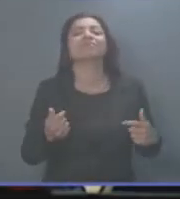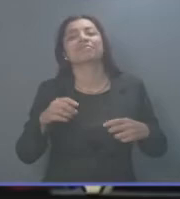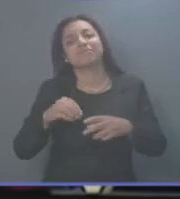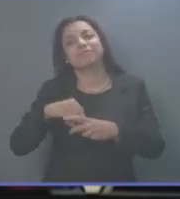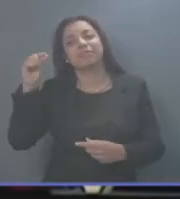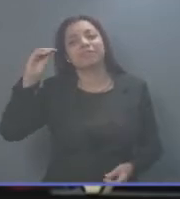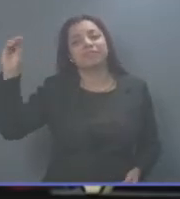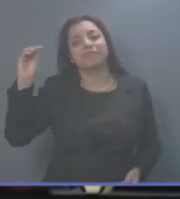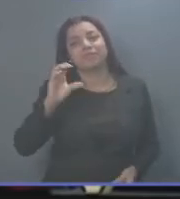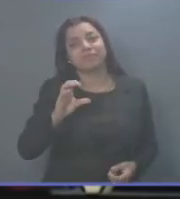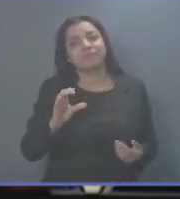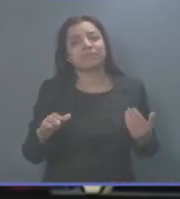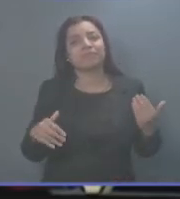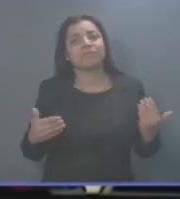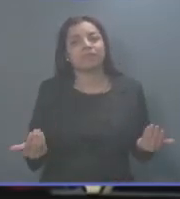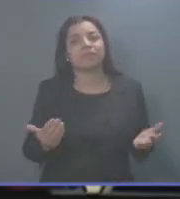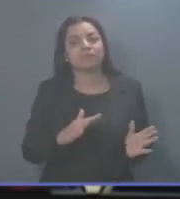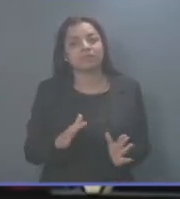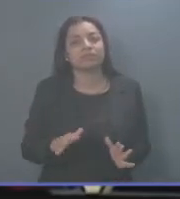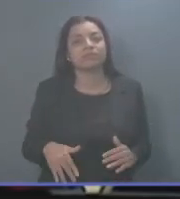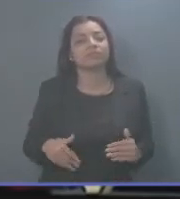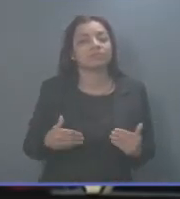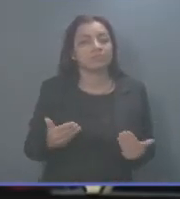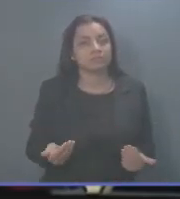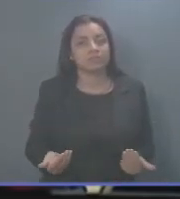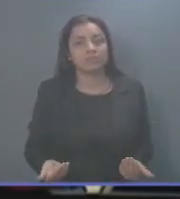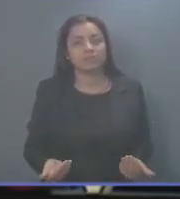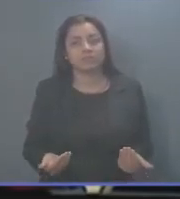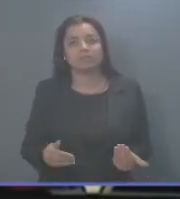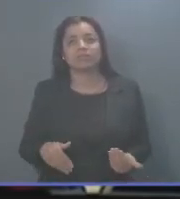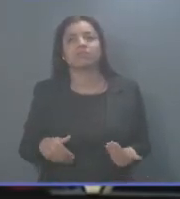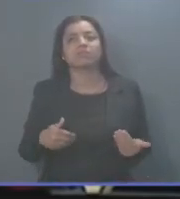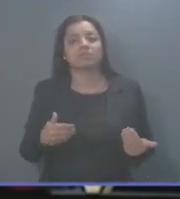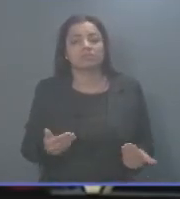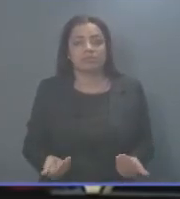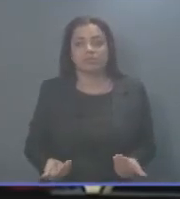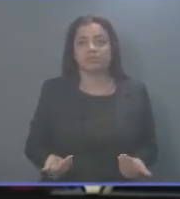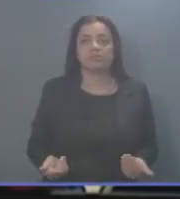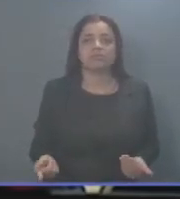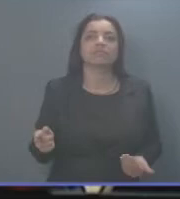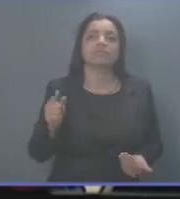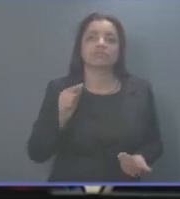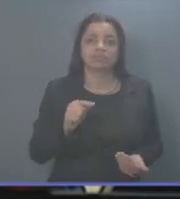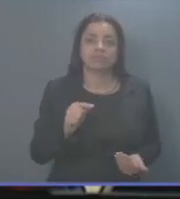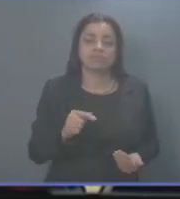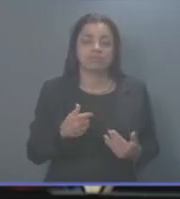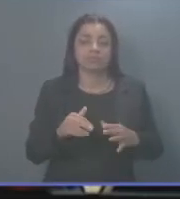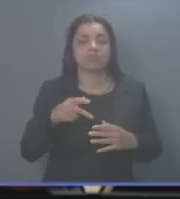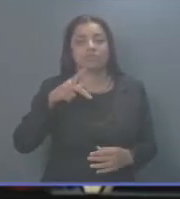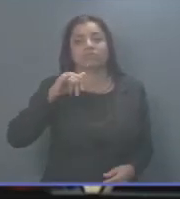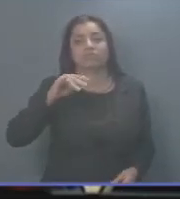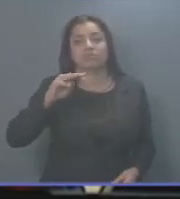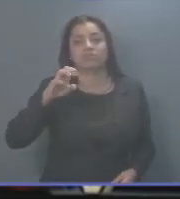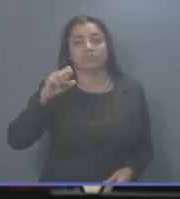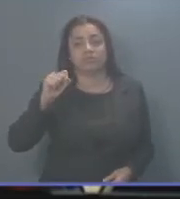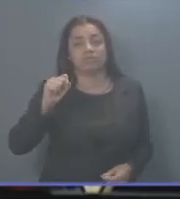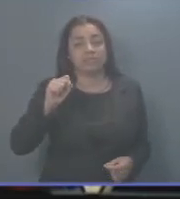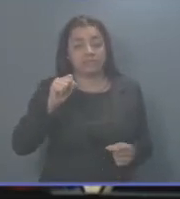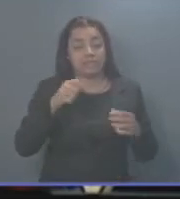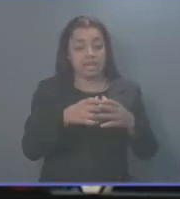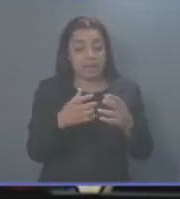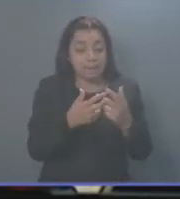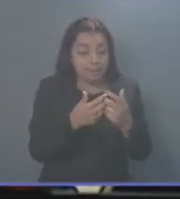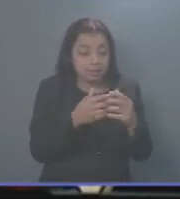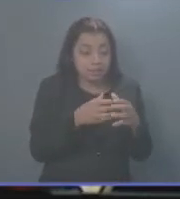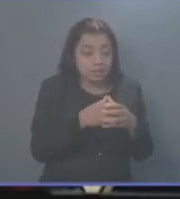préstamo va a servir para que las pymes, las MIPES, puedan